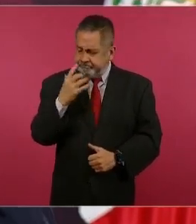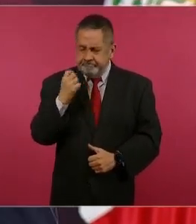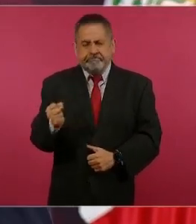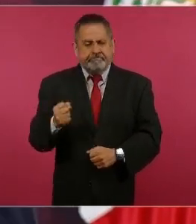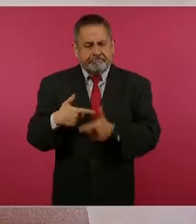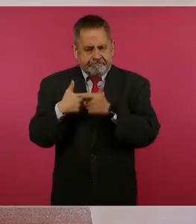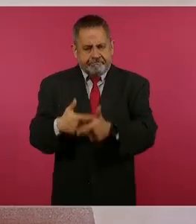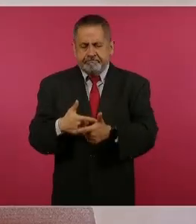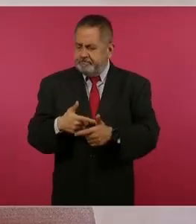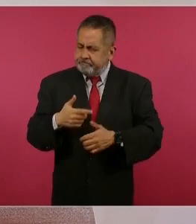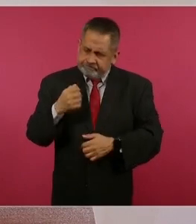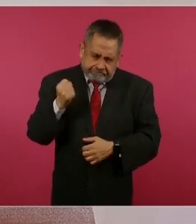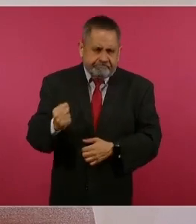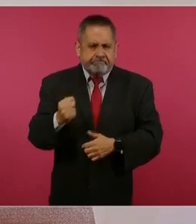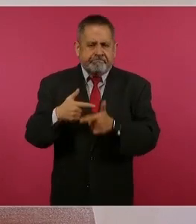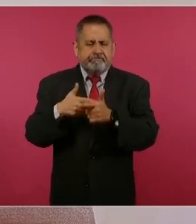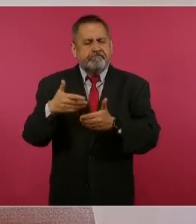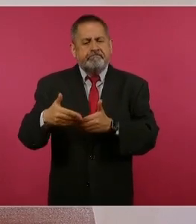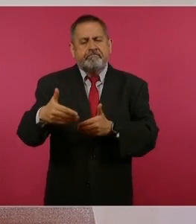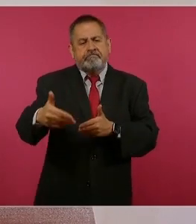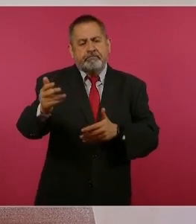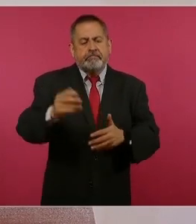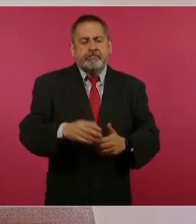hay que seguir.